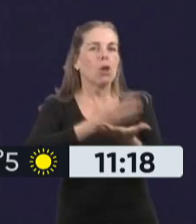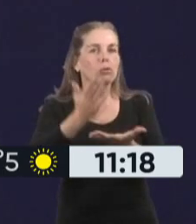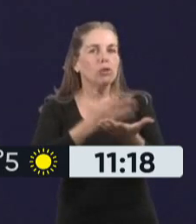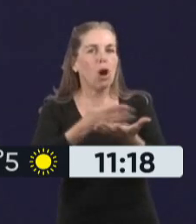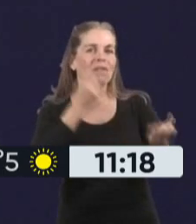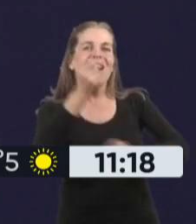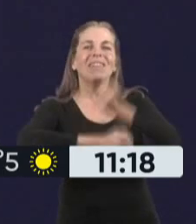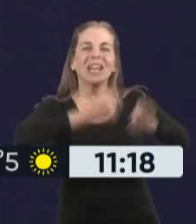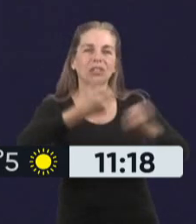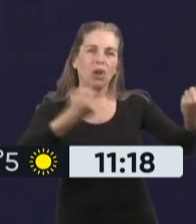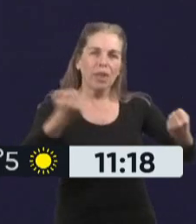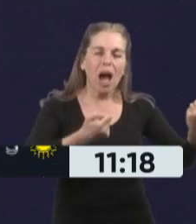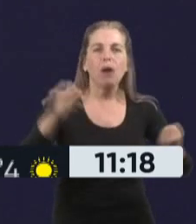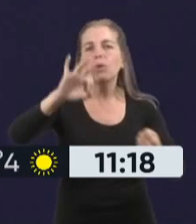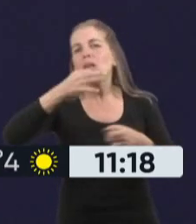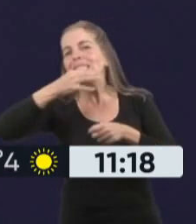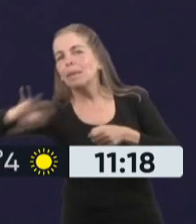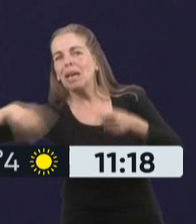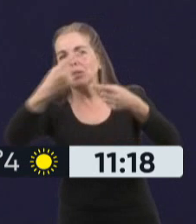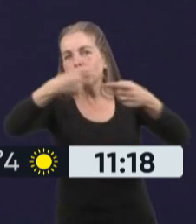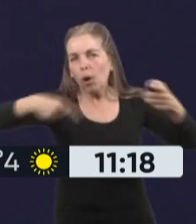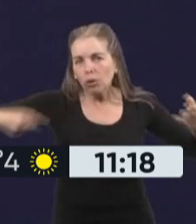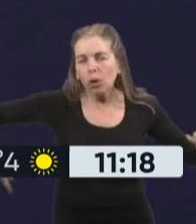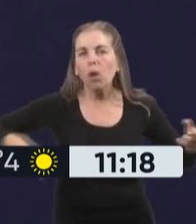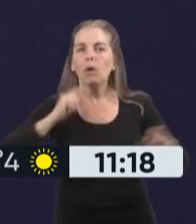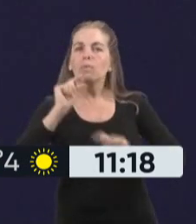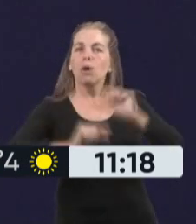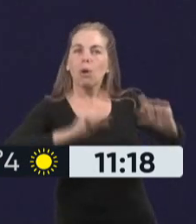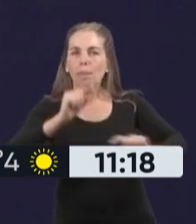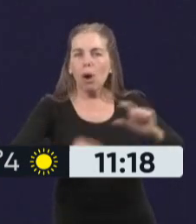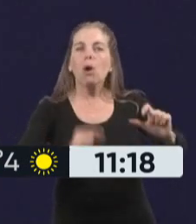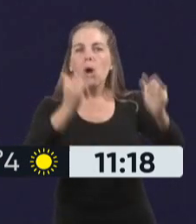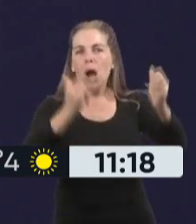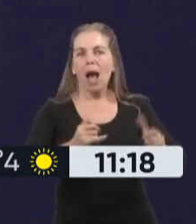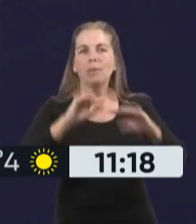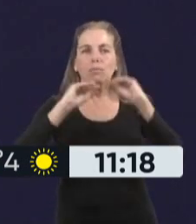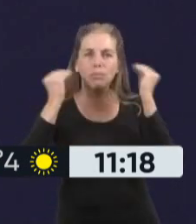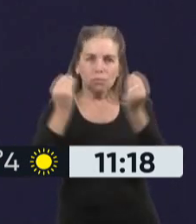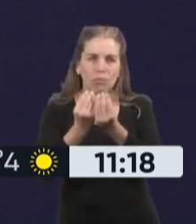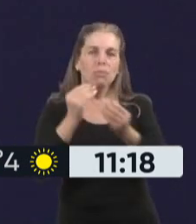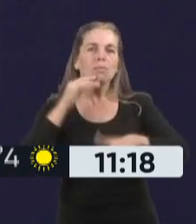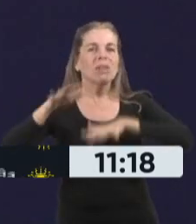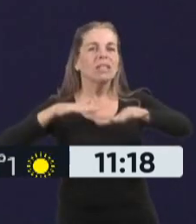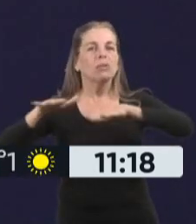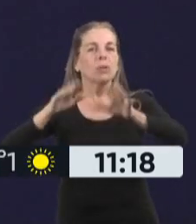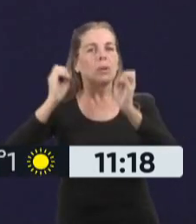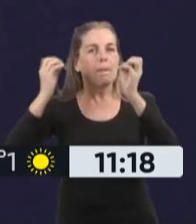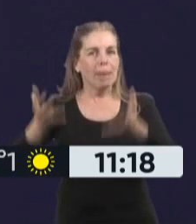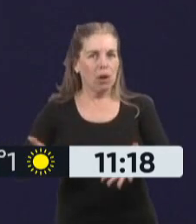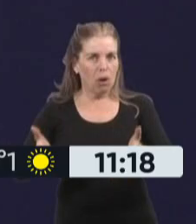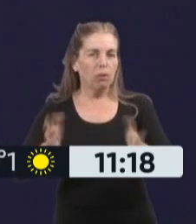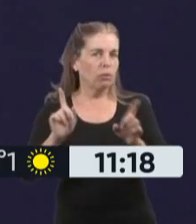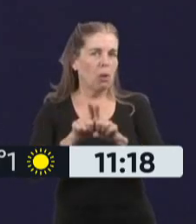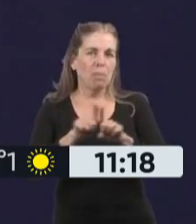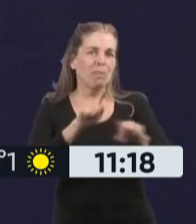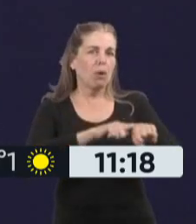autos o despachos de cemento, dentro de la industria empieza a haber semáforos positivos también. Así que, bueno, parte del proceso